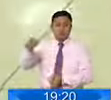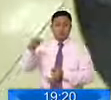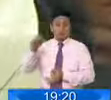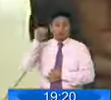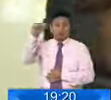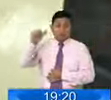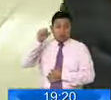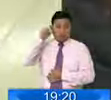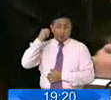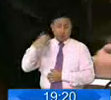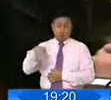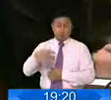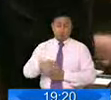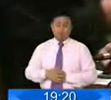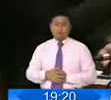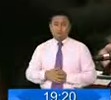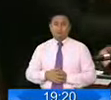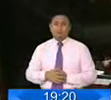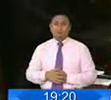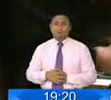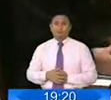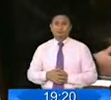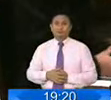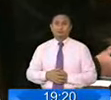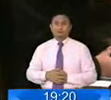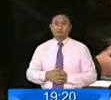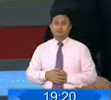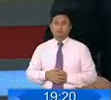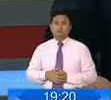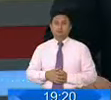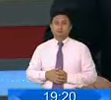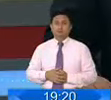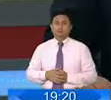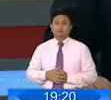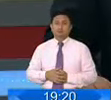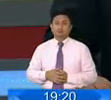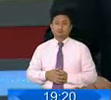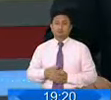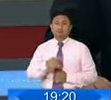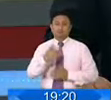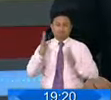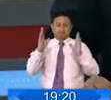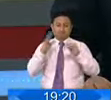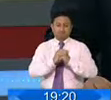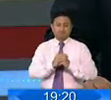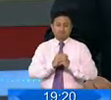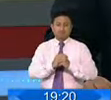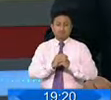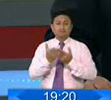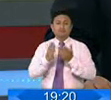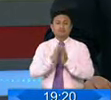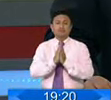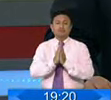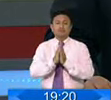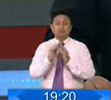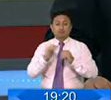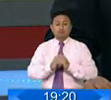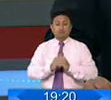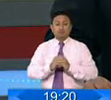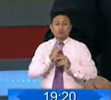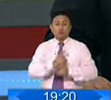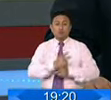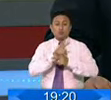audios comprometedores, informó Carolina Basante. Y mucha atención, se negó el pedido de acción de